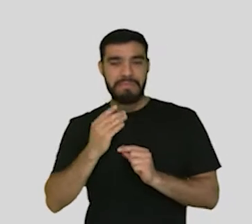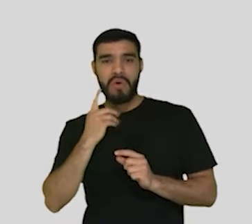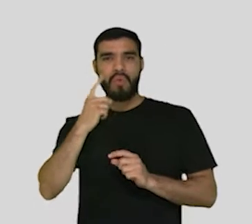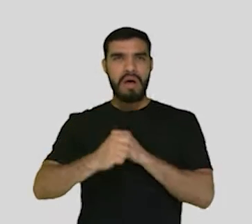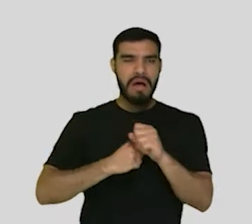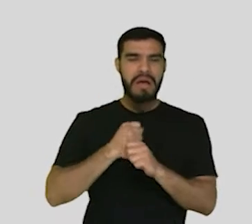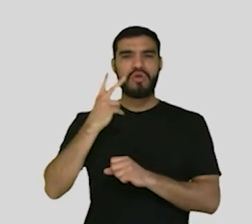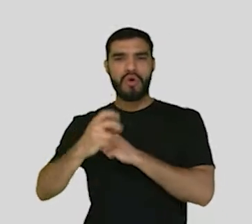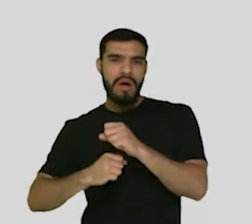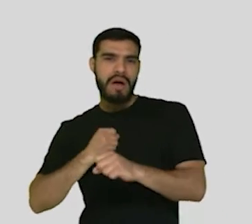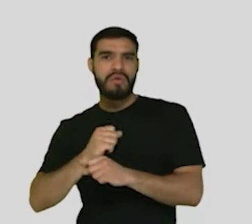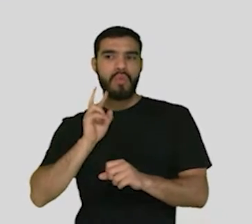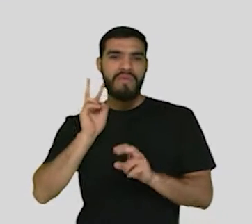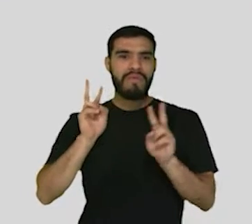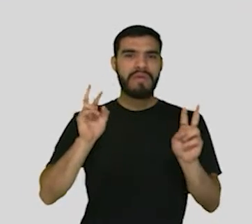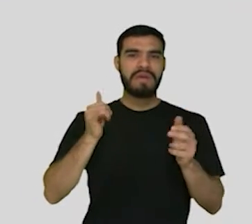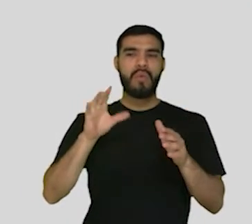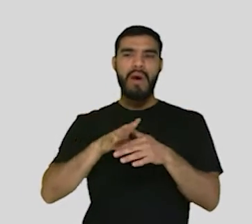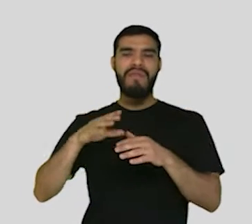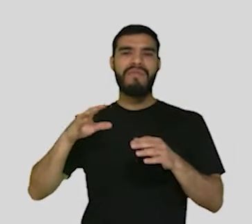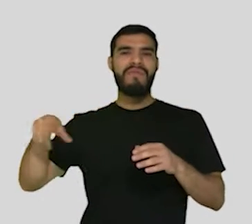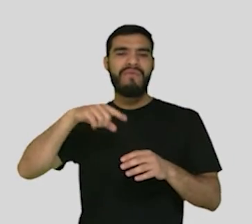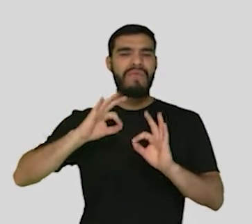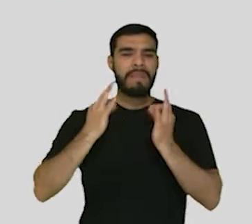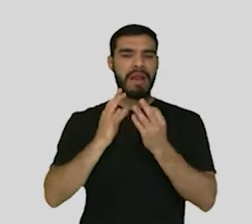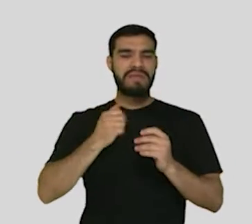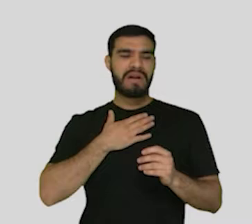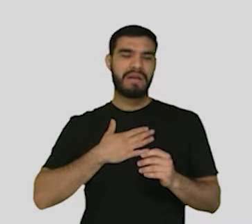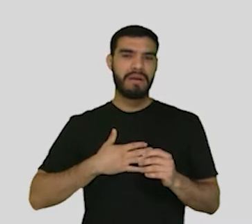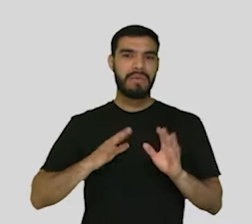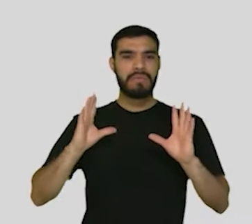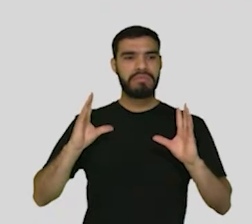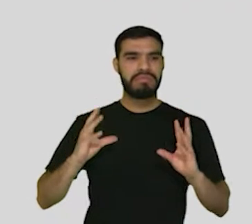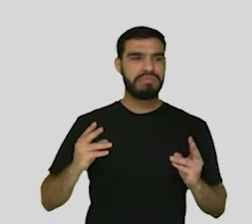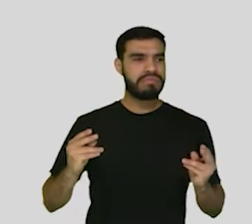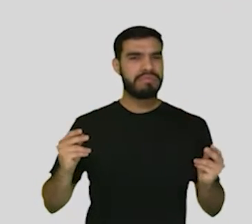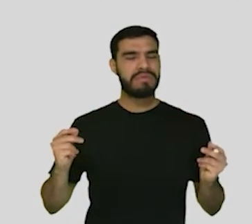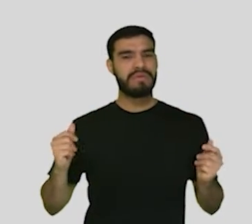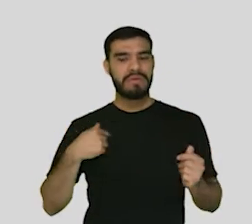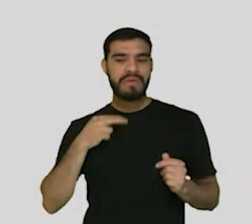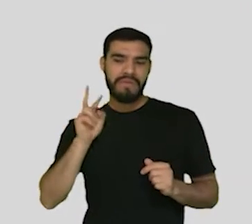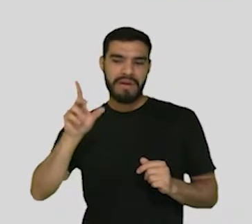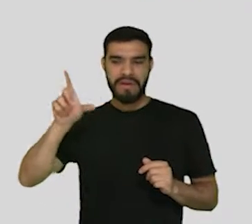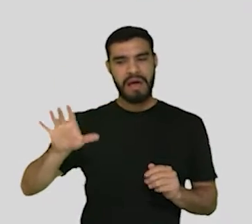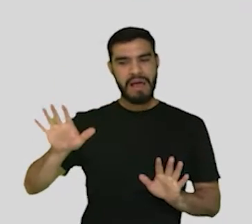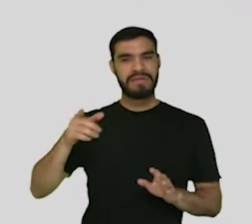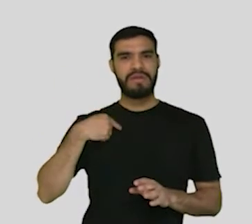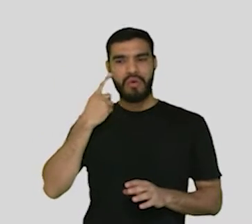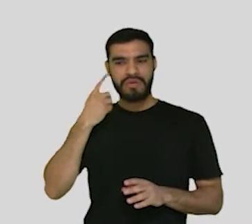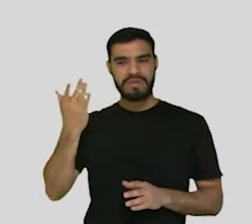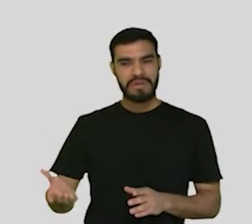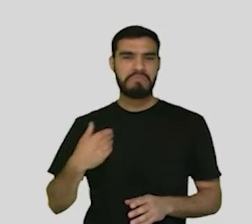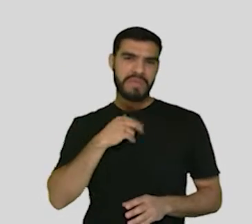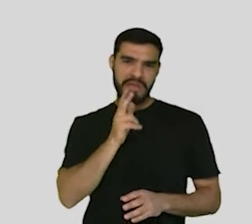e hasuba o ju. Jepe veramo ko angarupi ya ema ñandero gapurupi y katuma